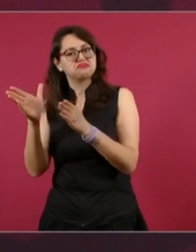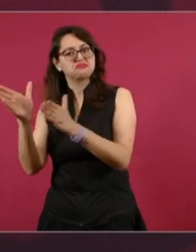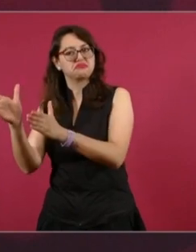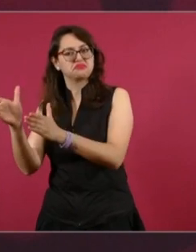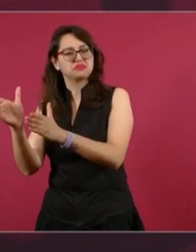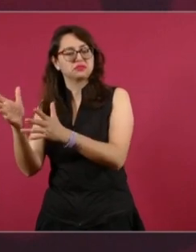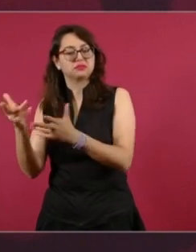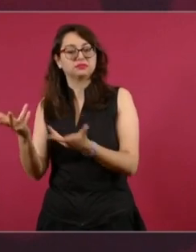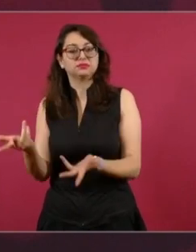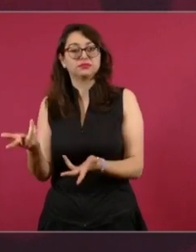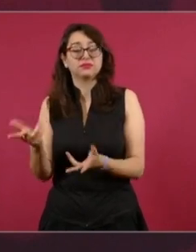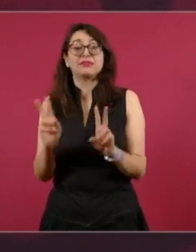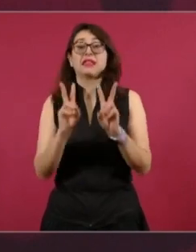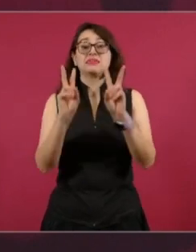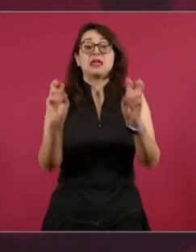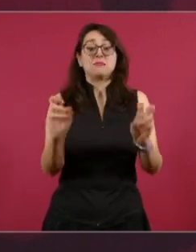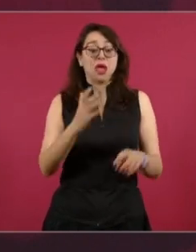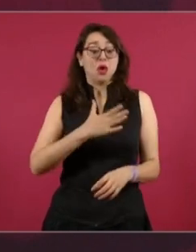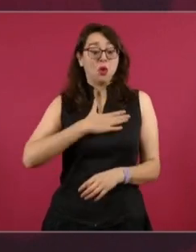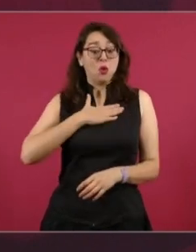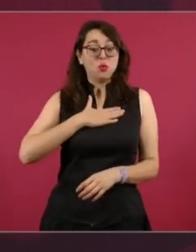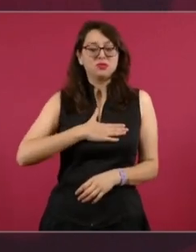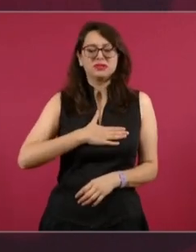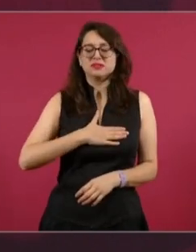La justicia desapareció.